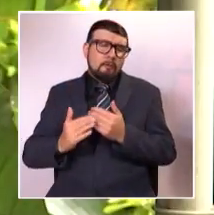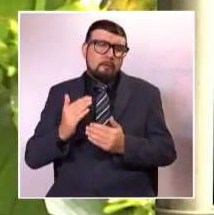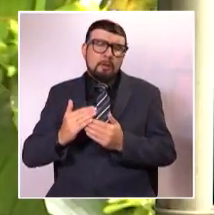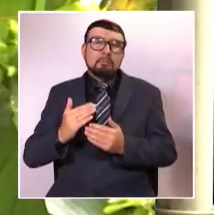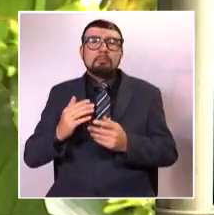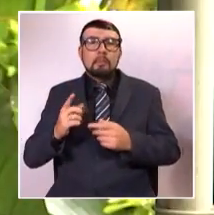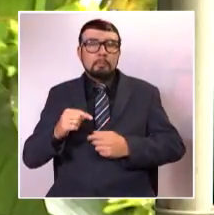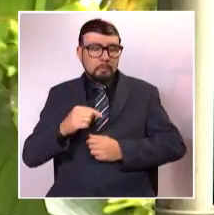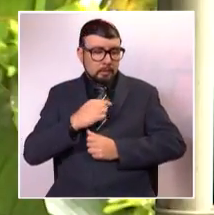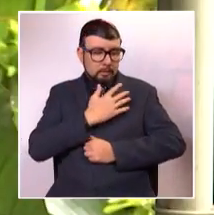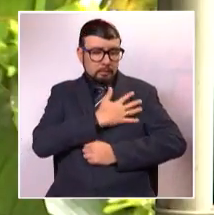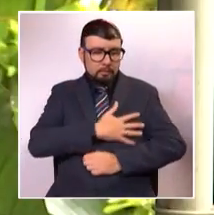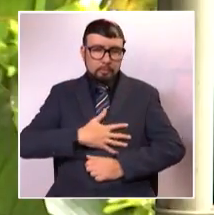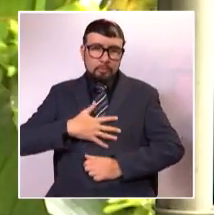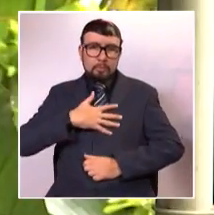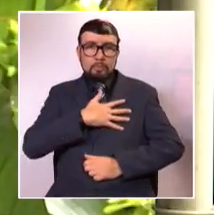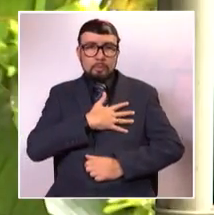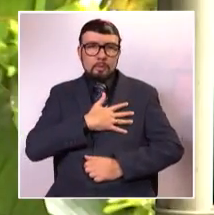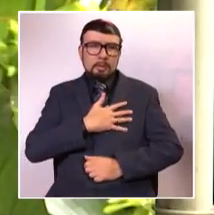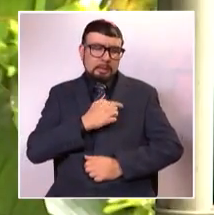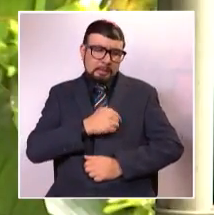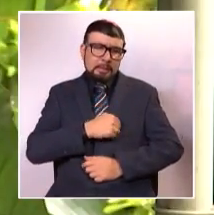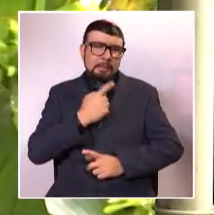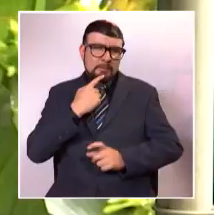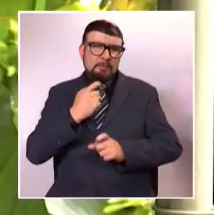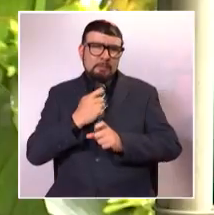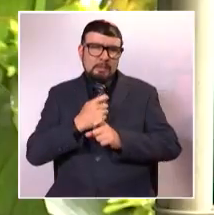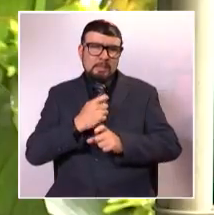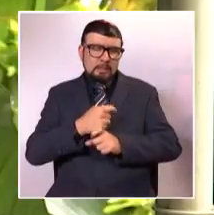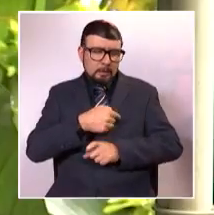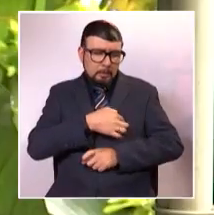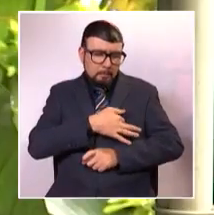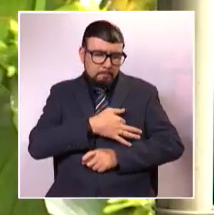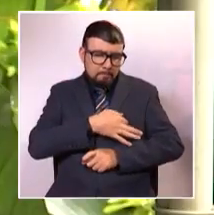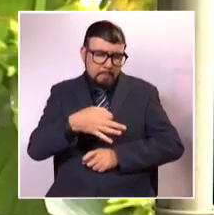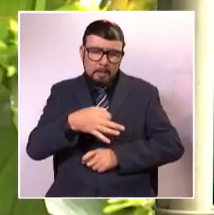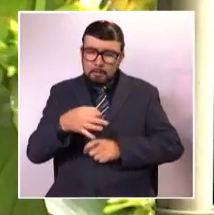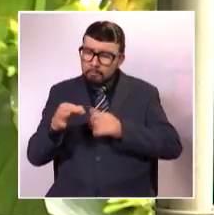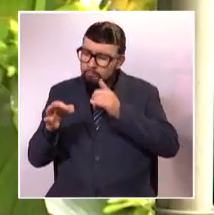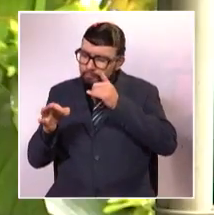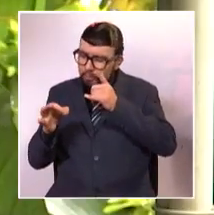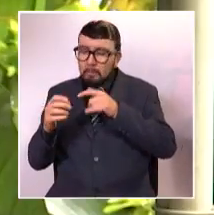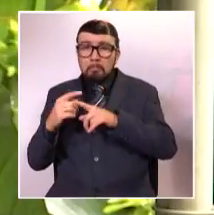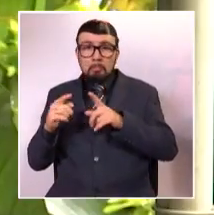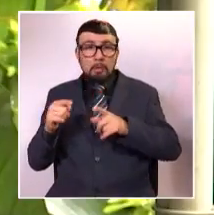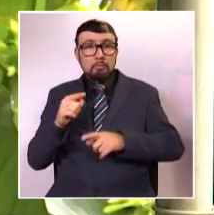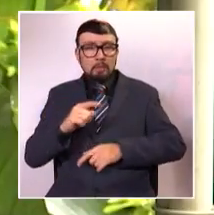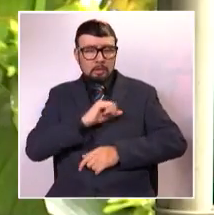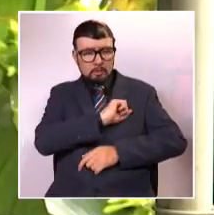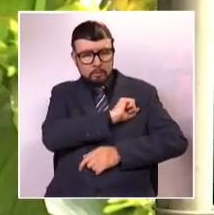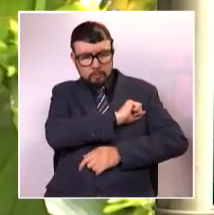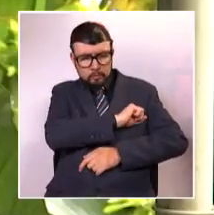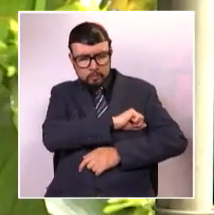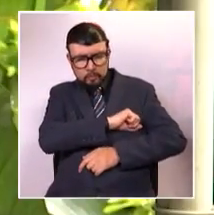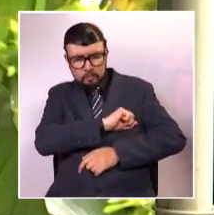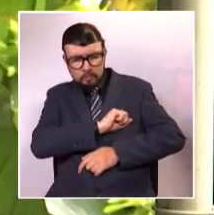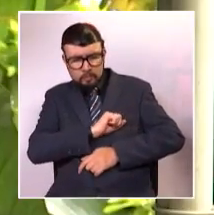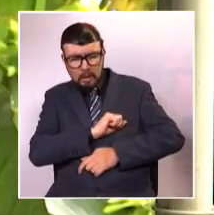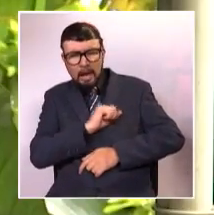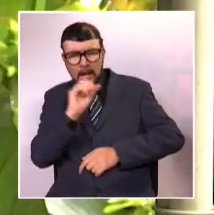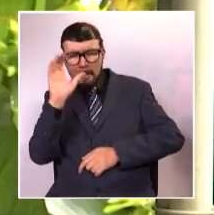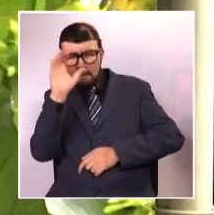mama, es un poco más complejo, pero la mama dirigida por ecografía nos da una sensibilidad